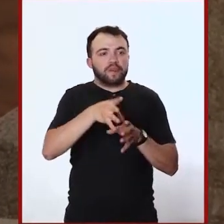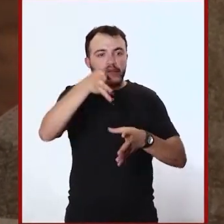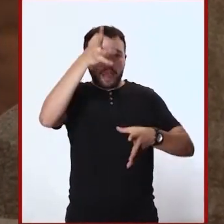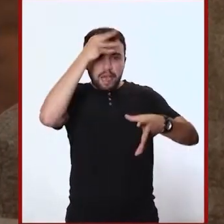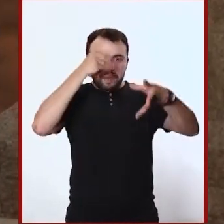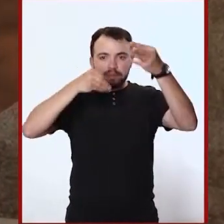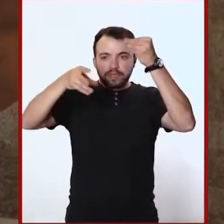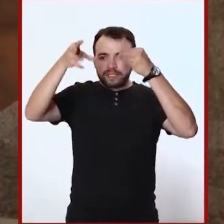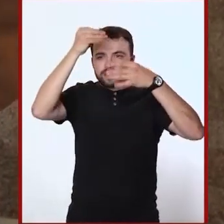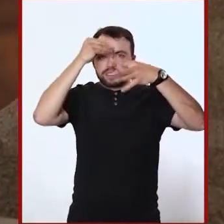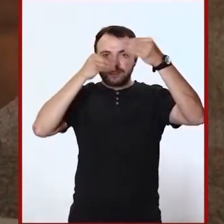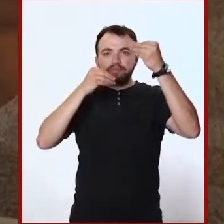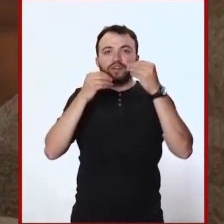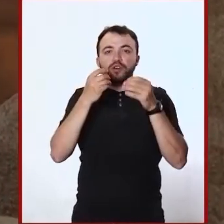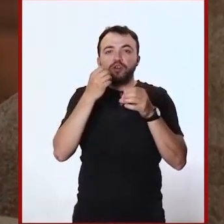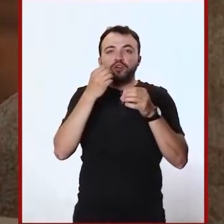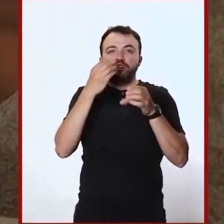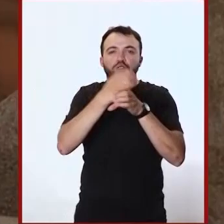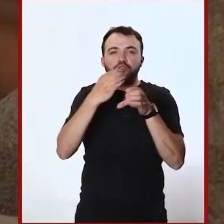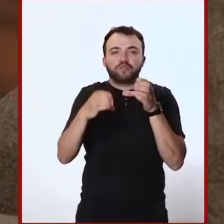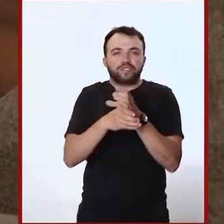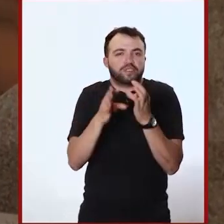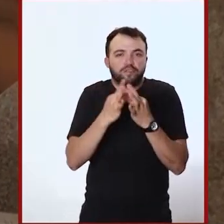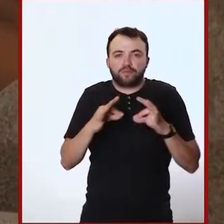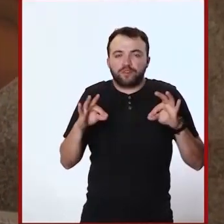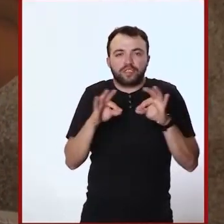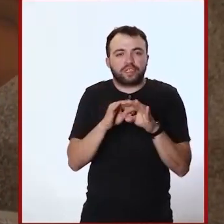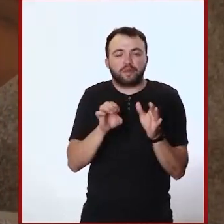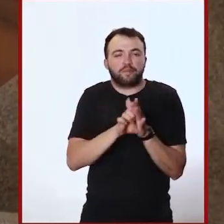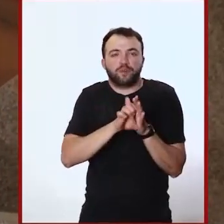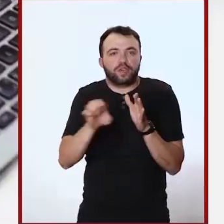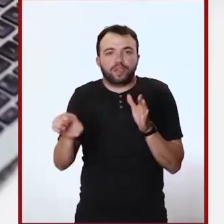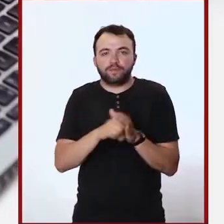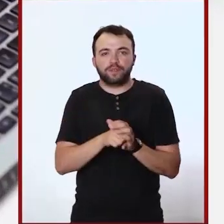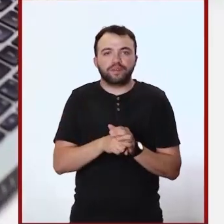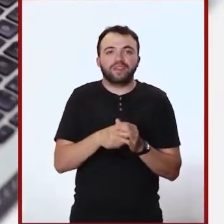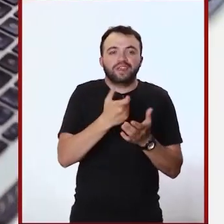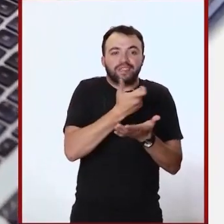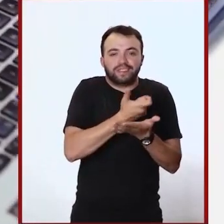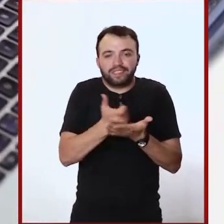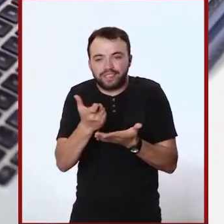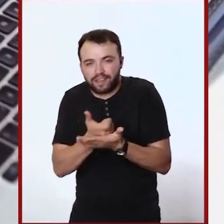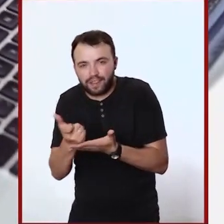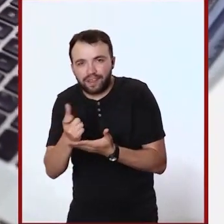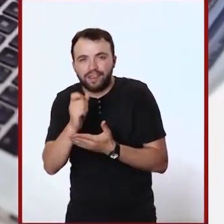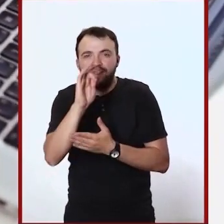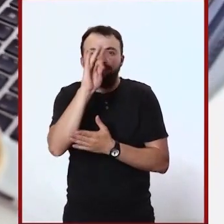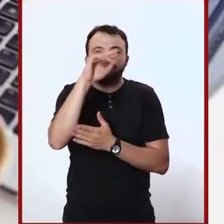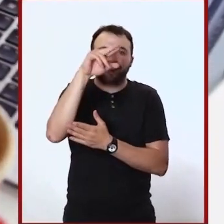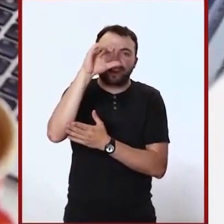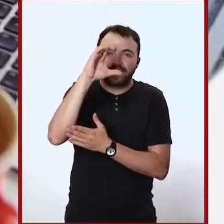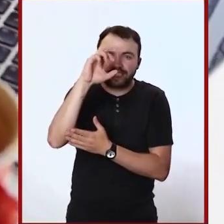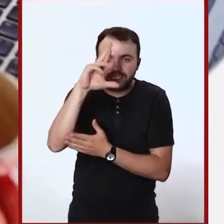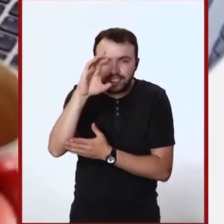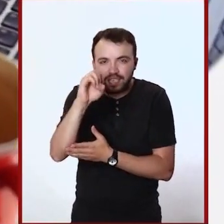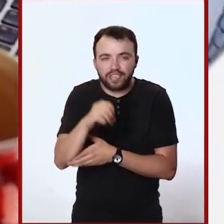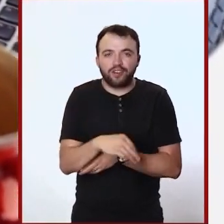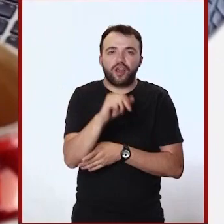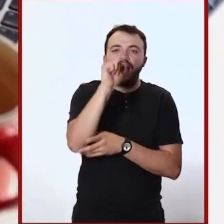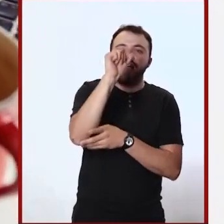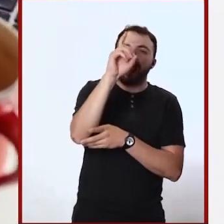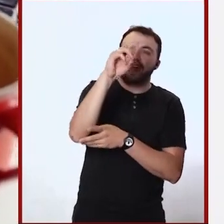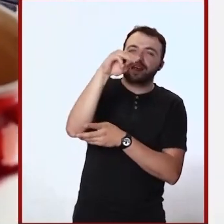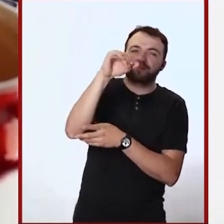temas administrativos, conocimientos en temas de planeación estratégica, conocimientos en temas financieros, que son realmente